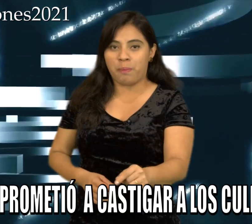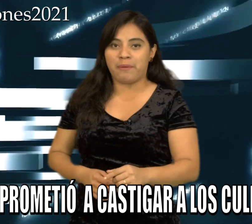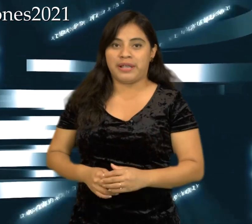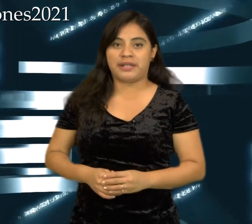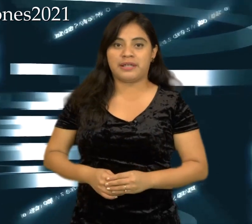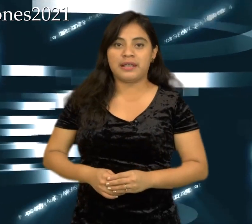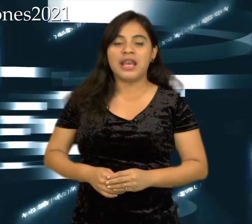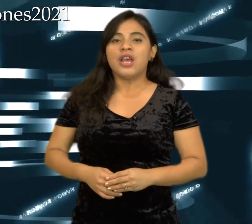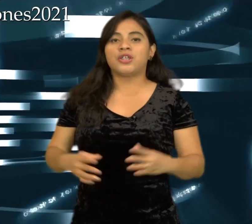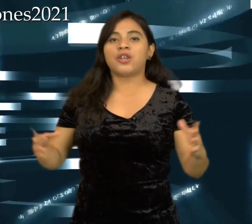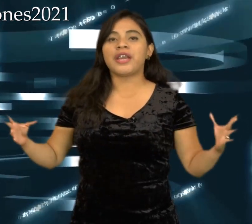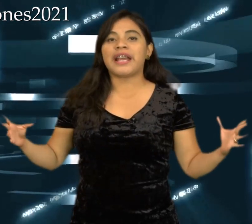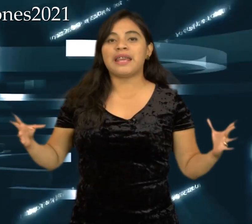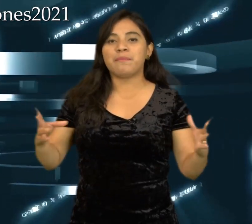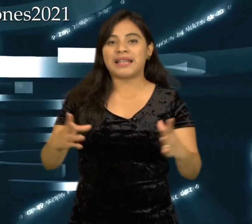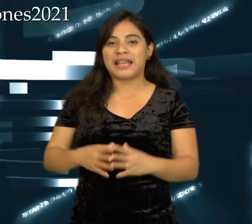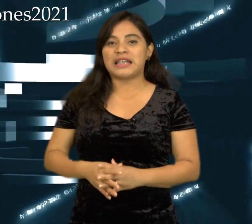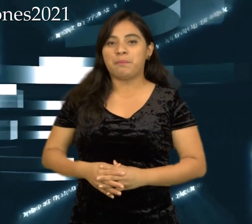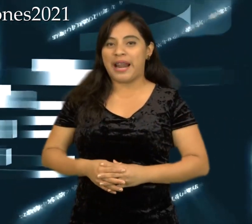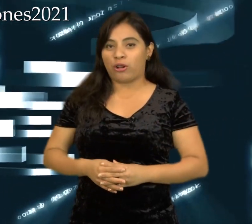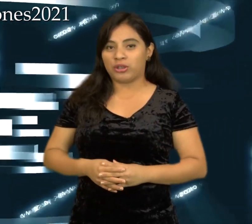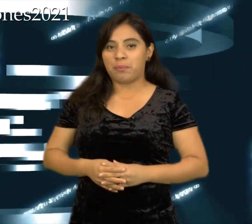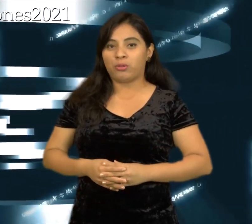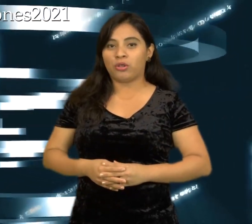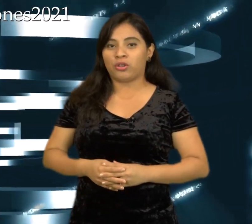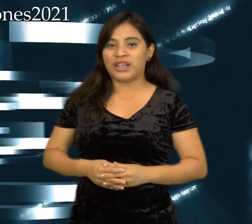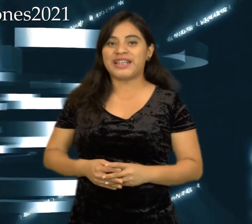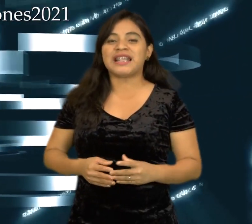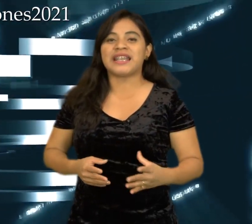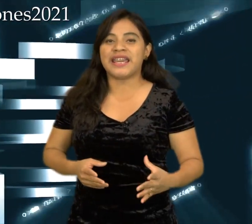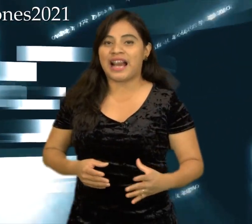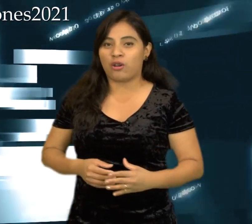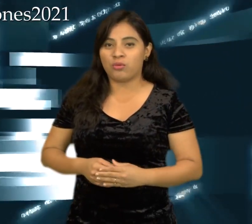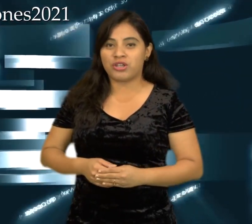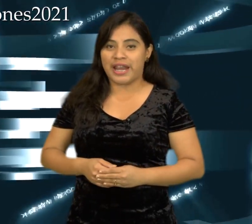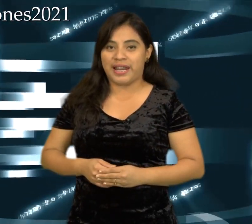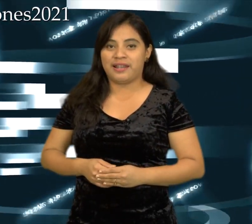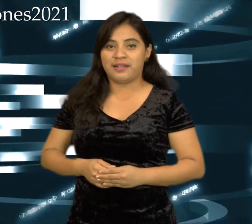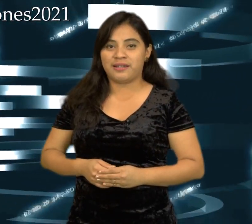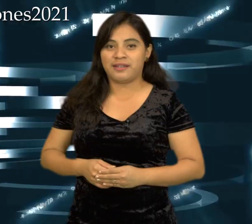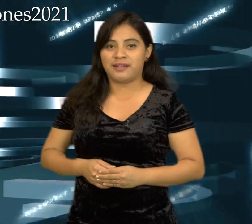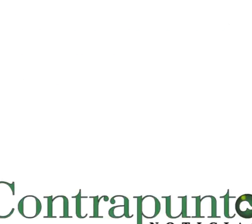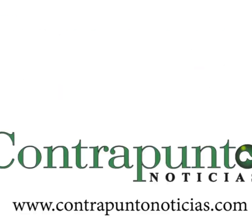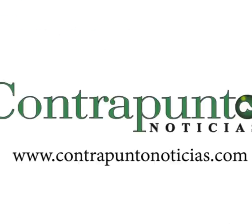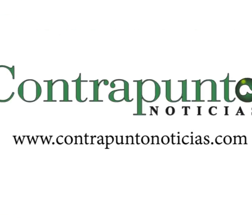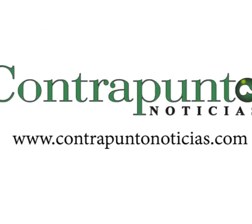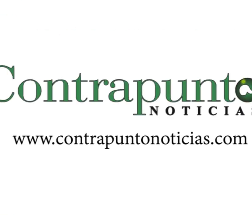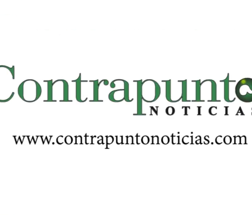los culpables. Soy Aquelín Vázquez para Contrapunto Noticias y Cancún Channel.